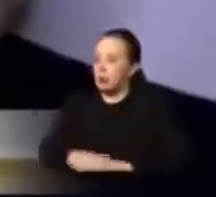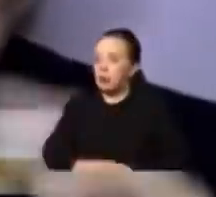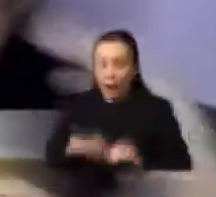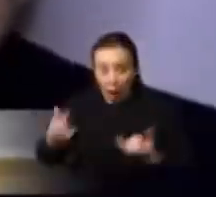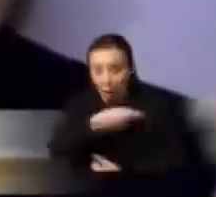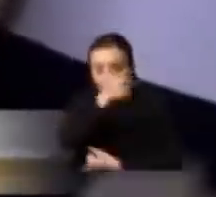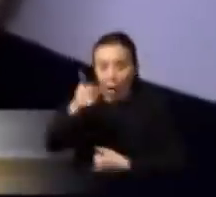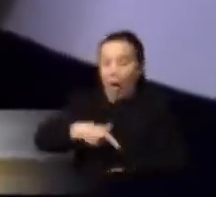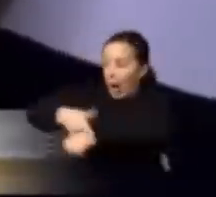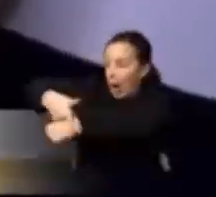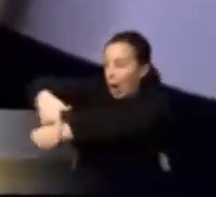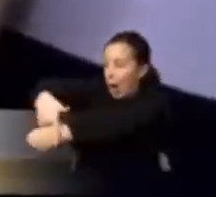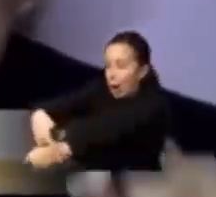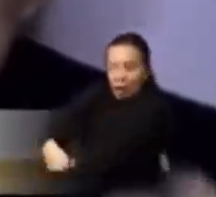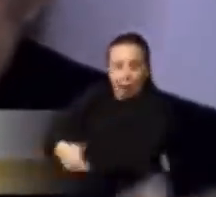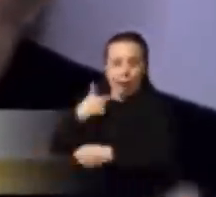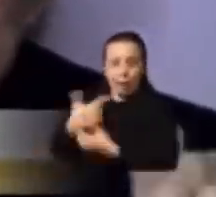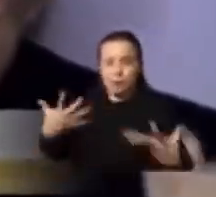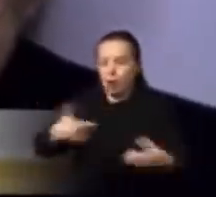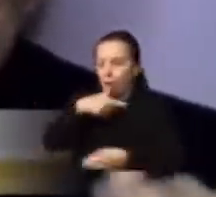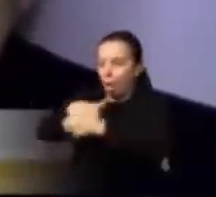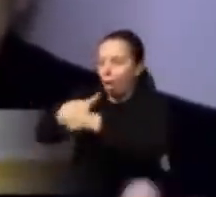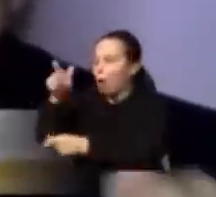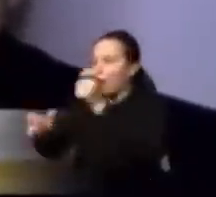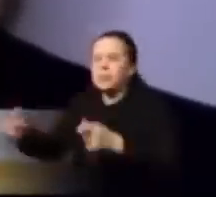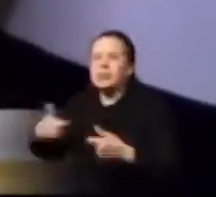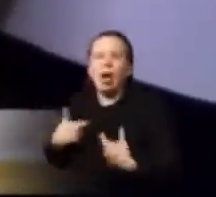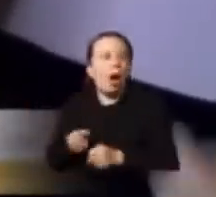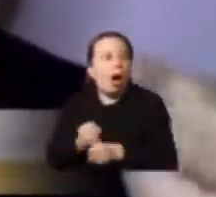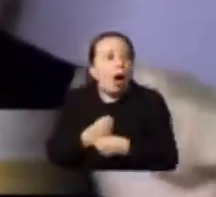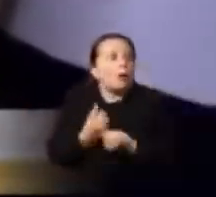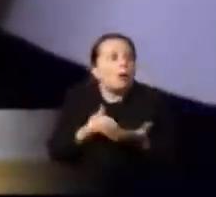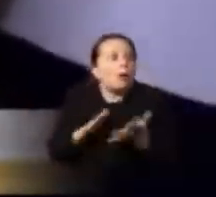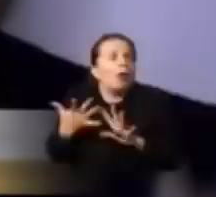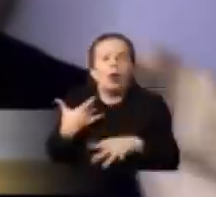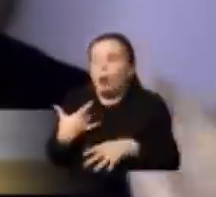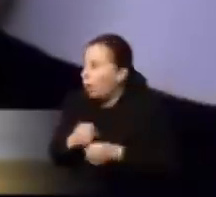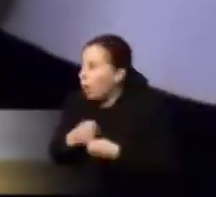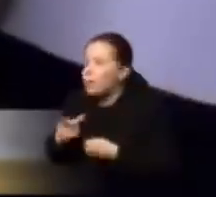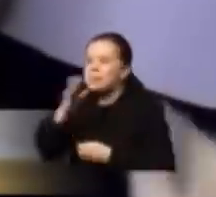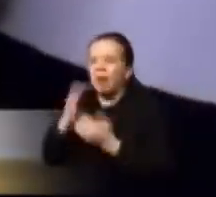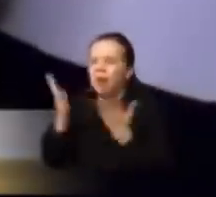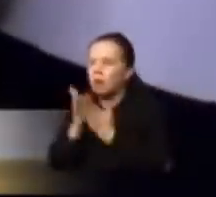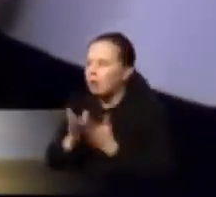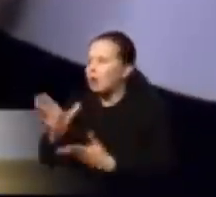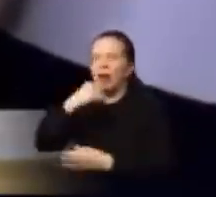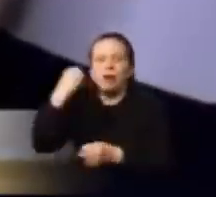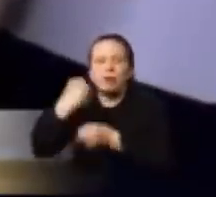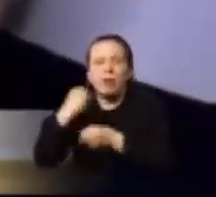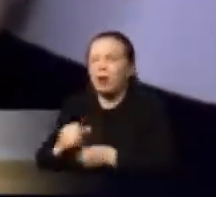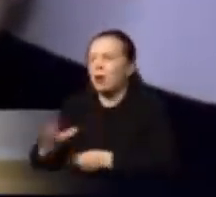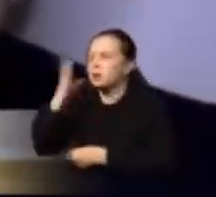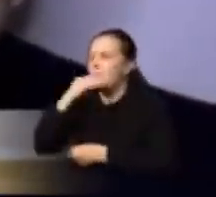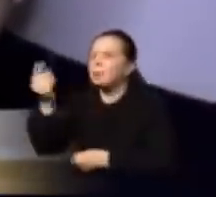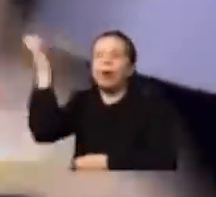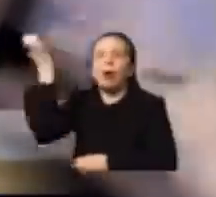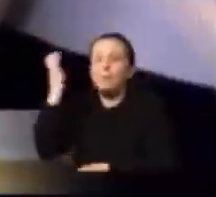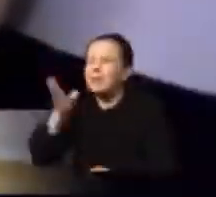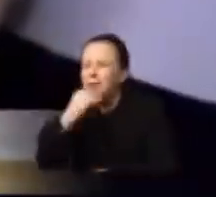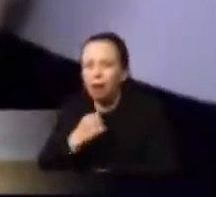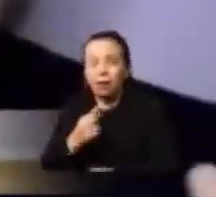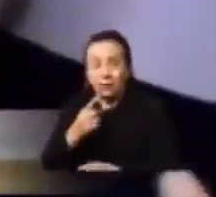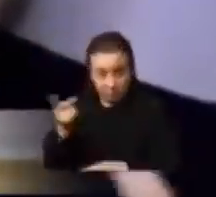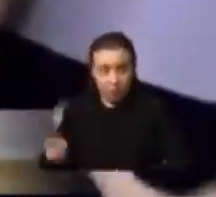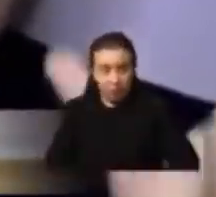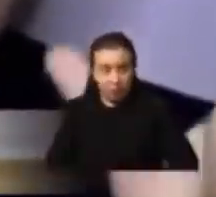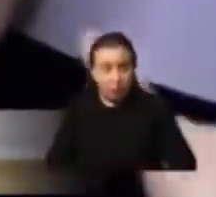fuerza, convertir en indeseables a los ciudadanos que se están muriendo de hambre, que no tienen estudio, que no tienen empleo, que no tienen derecho a pensión.